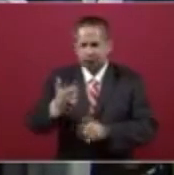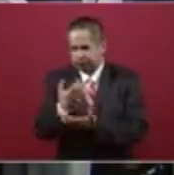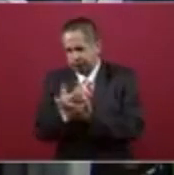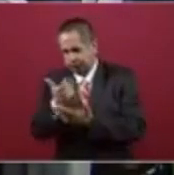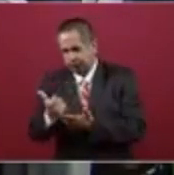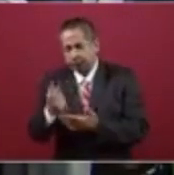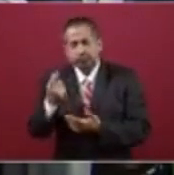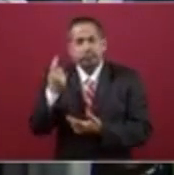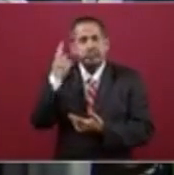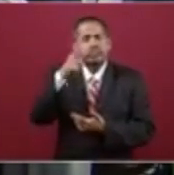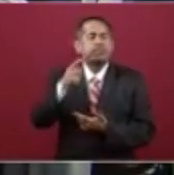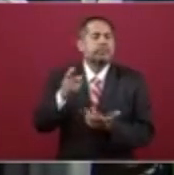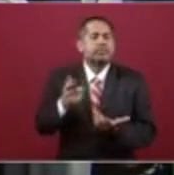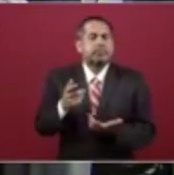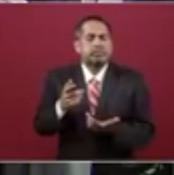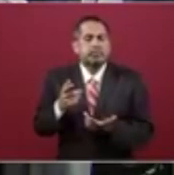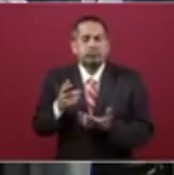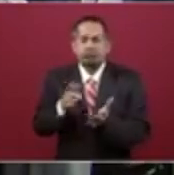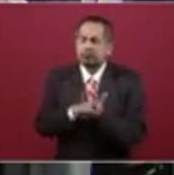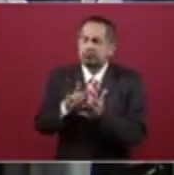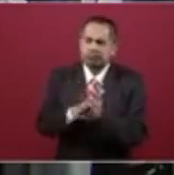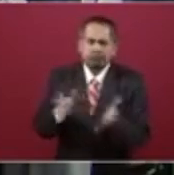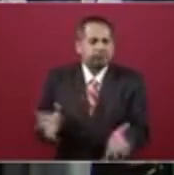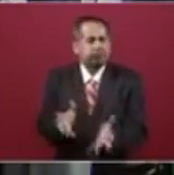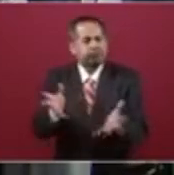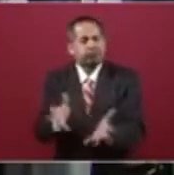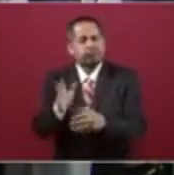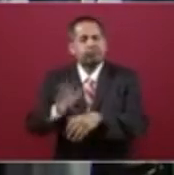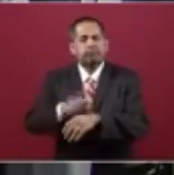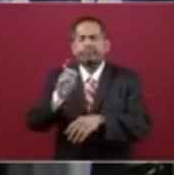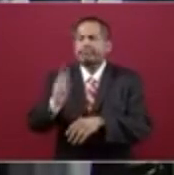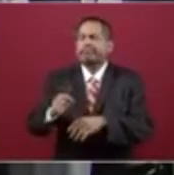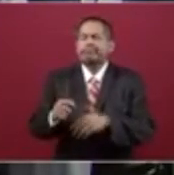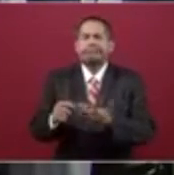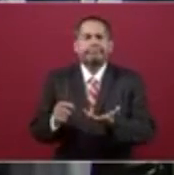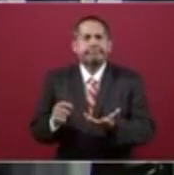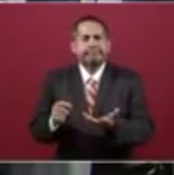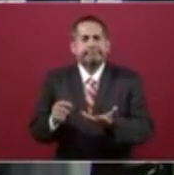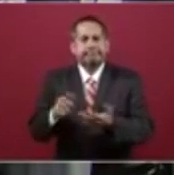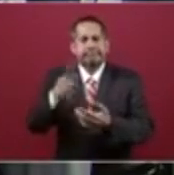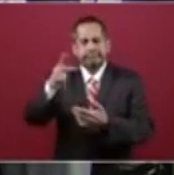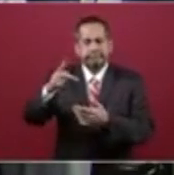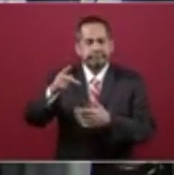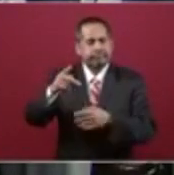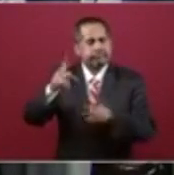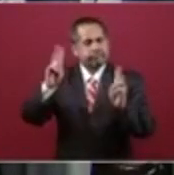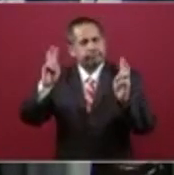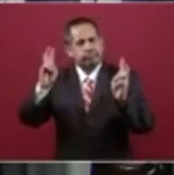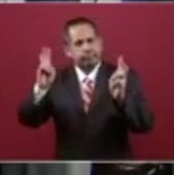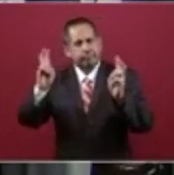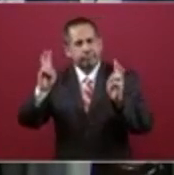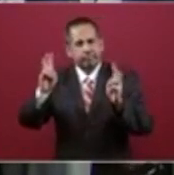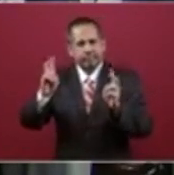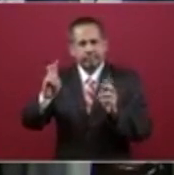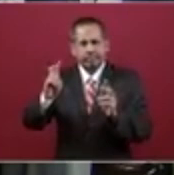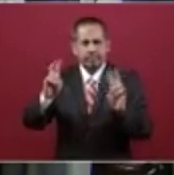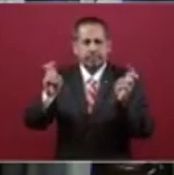económicos para fomentar aún más lo que su gobierno llama la